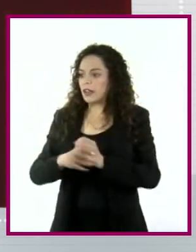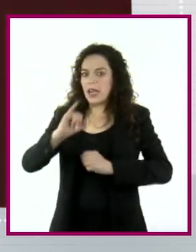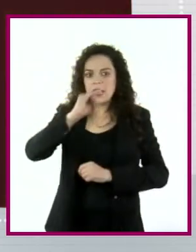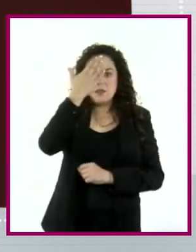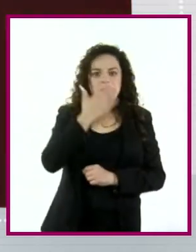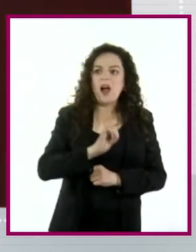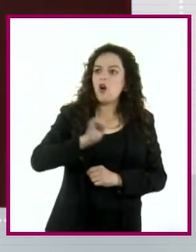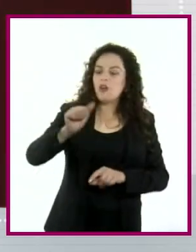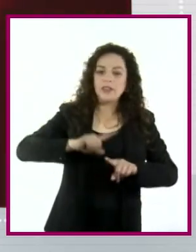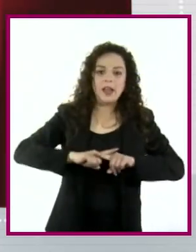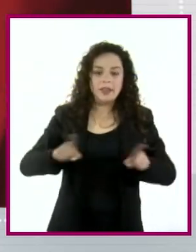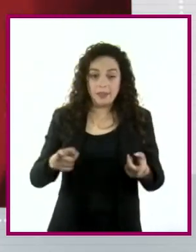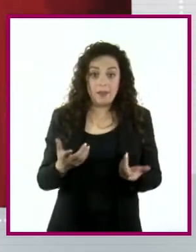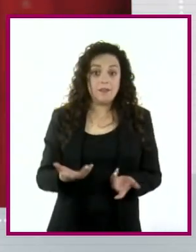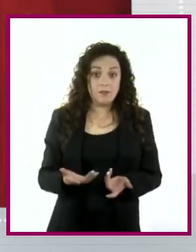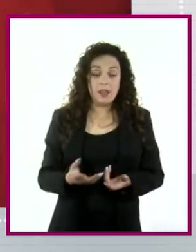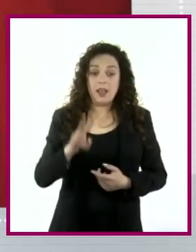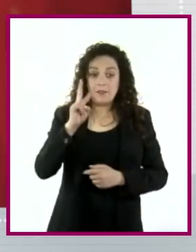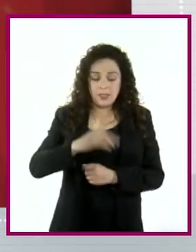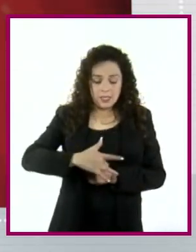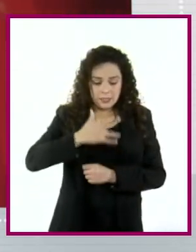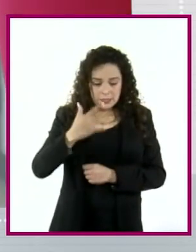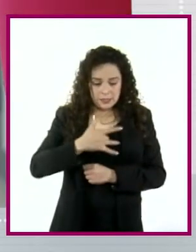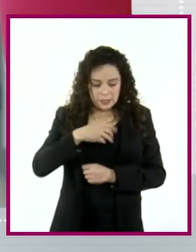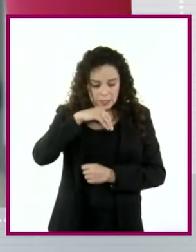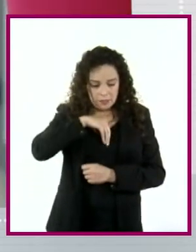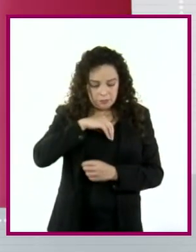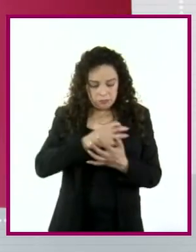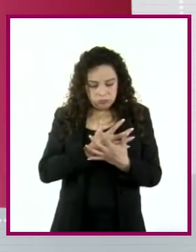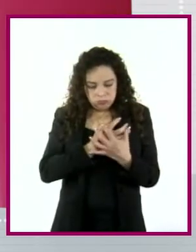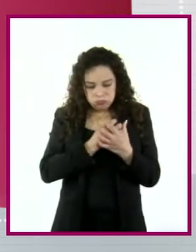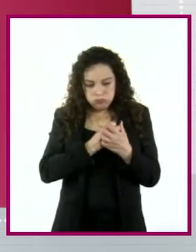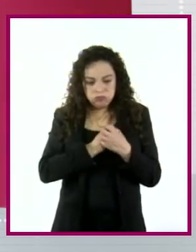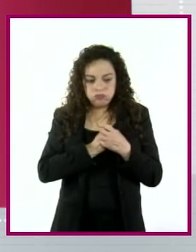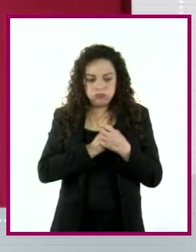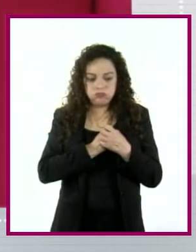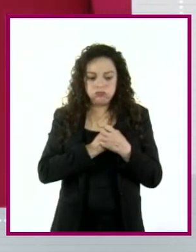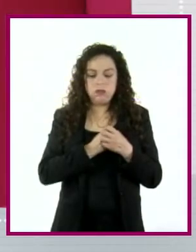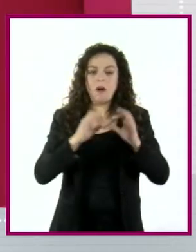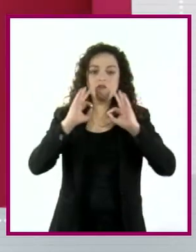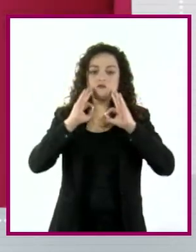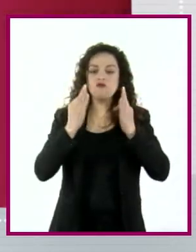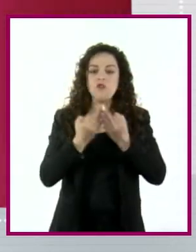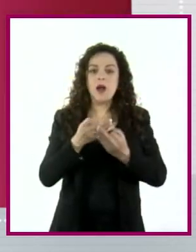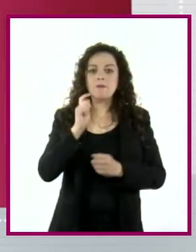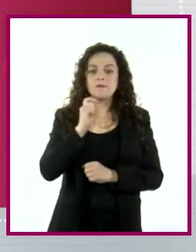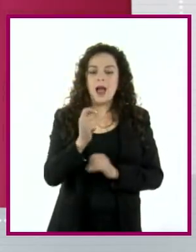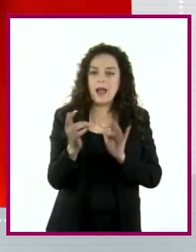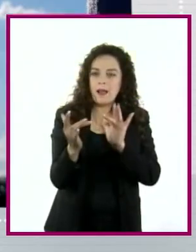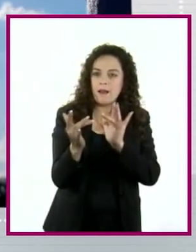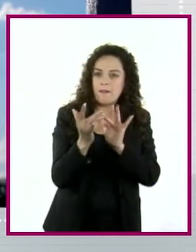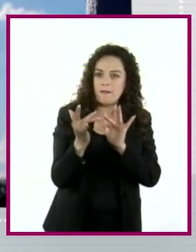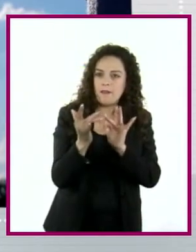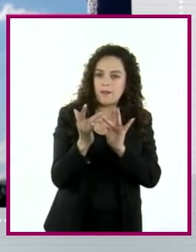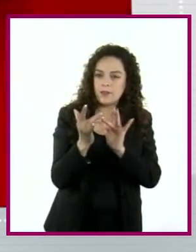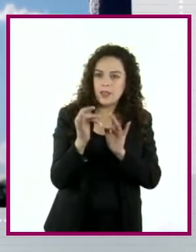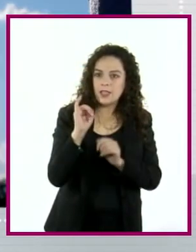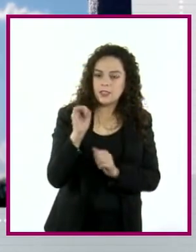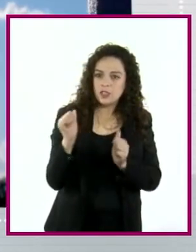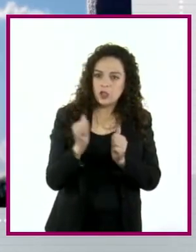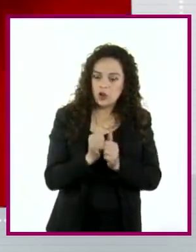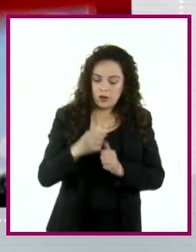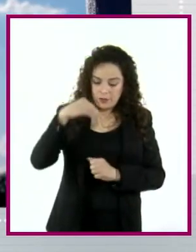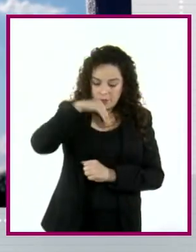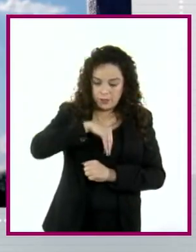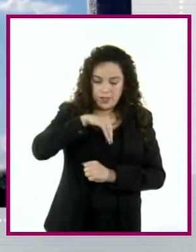y espacios donde la ternura radical, que es ese momento en el que conectamos con nuestra niña,